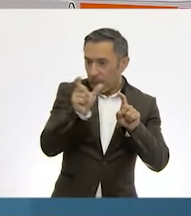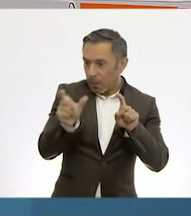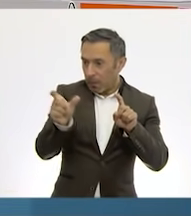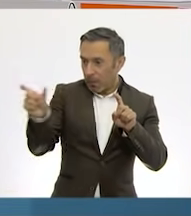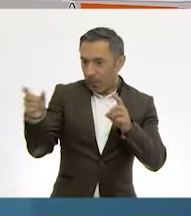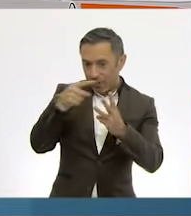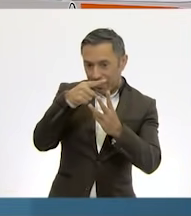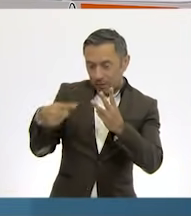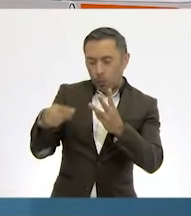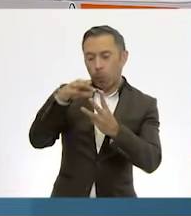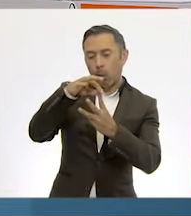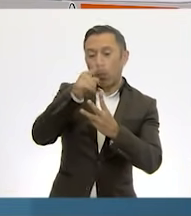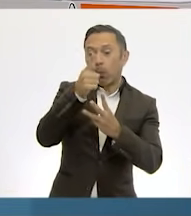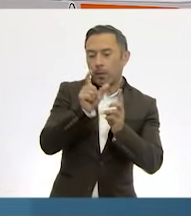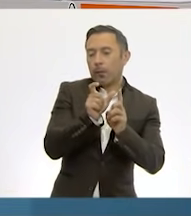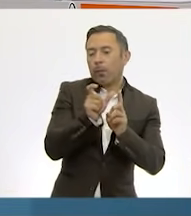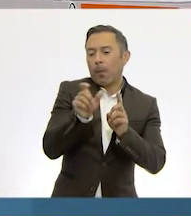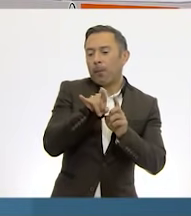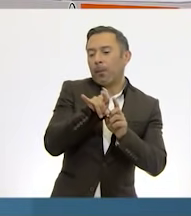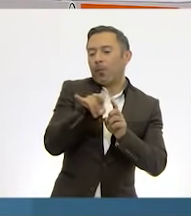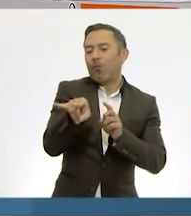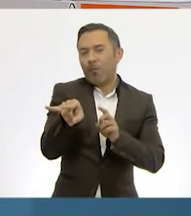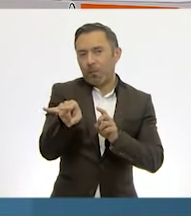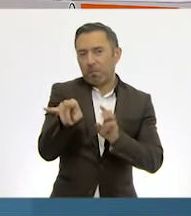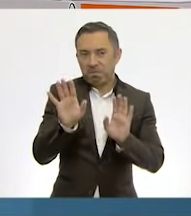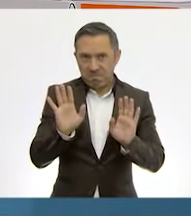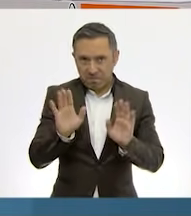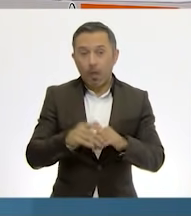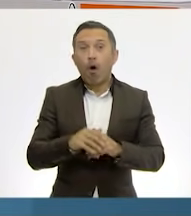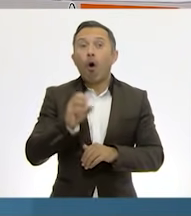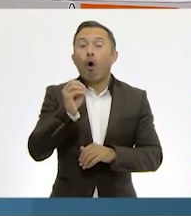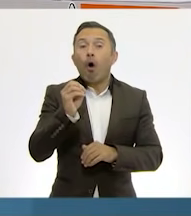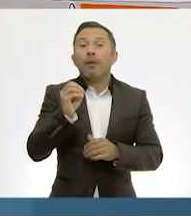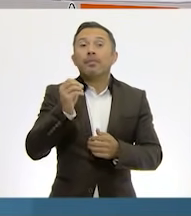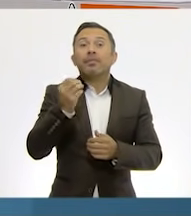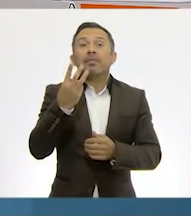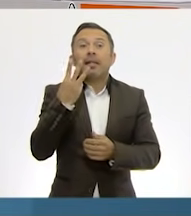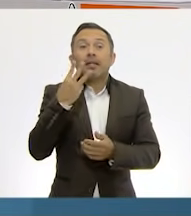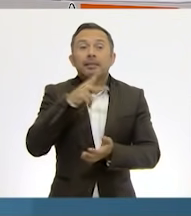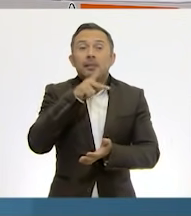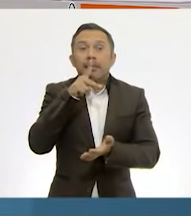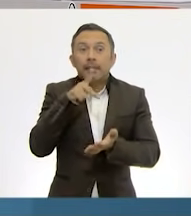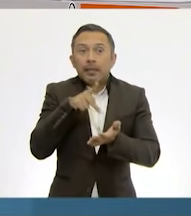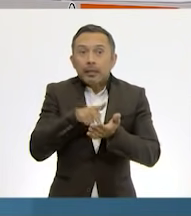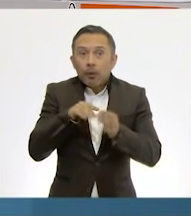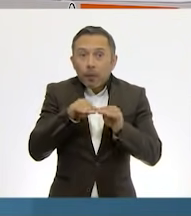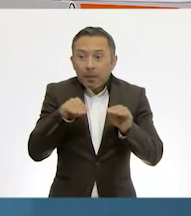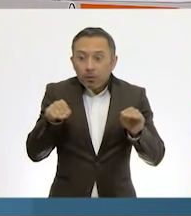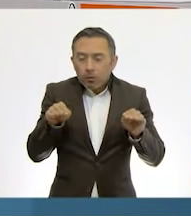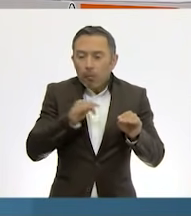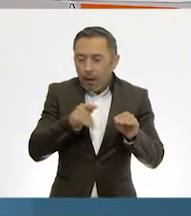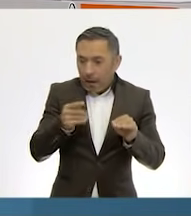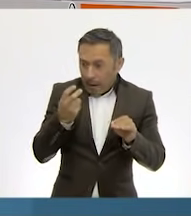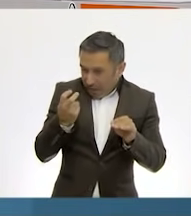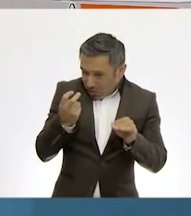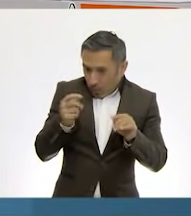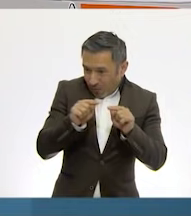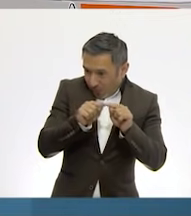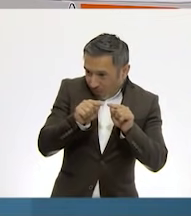podría salir también tres kilómetros para indicar que esa es la distancia precisa que vas a tener que recorrer en la pista.